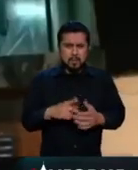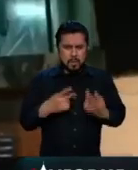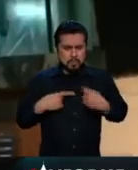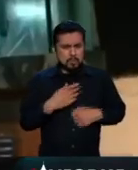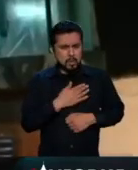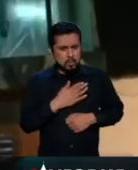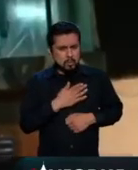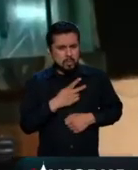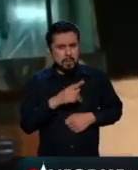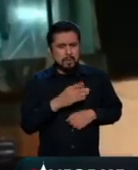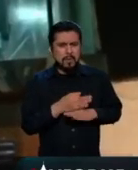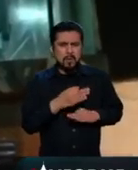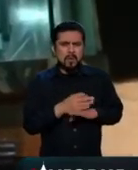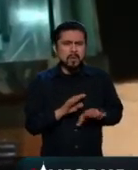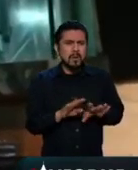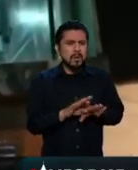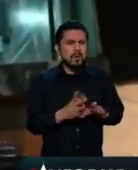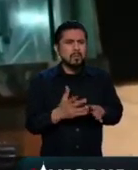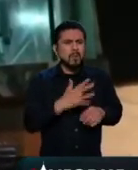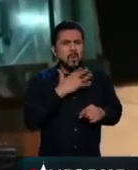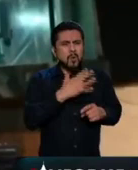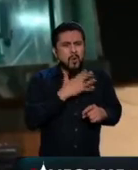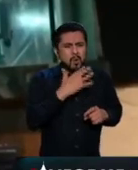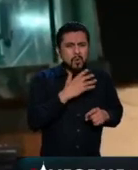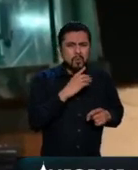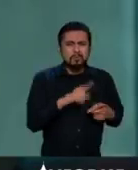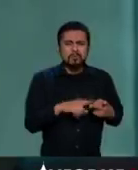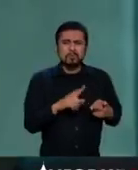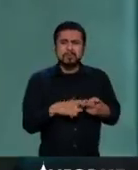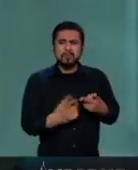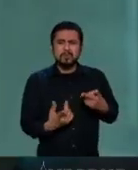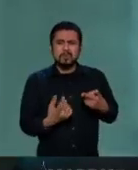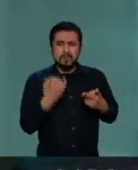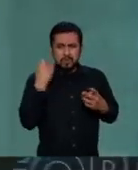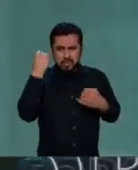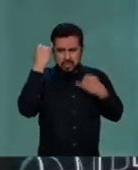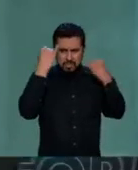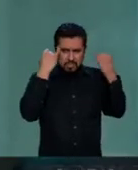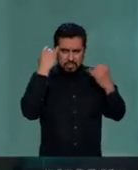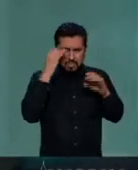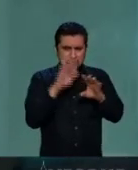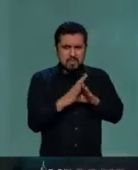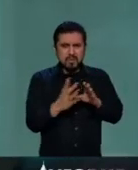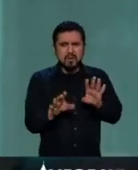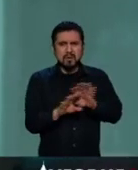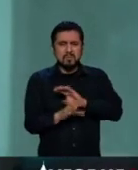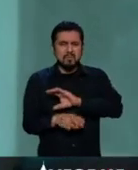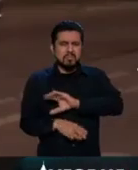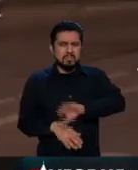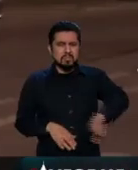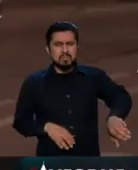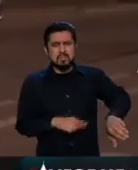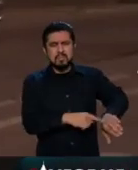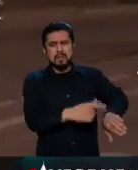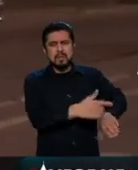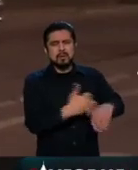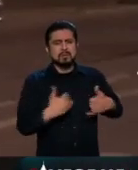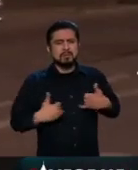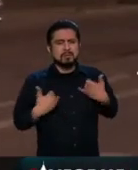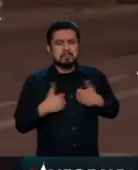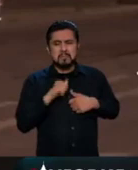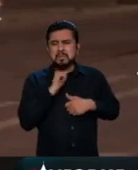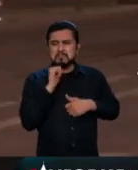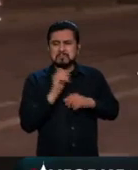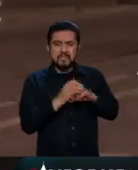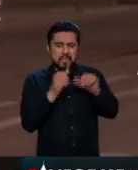la marginación, por la corrupción, por la exclusión con la que sobre todo los jóvenes son sujetos. Y por